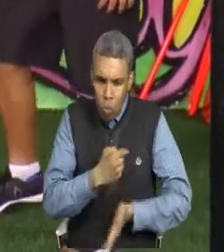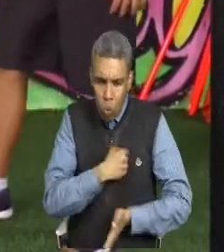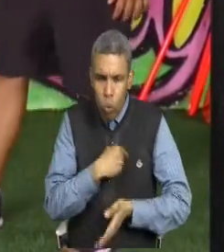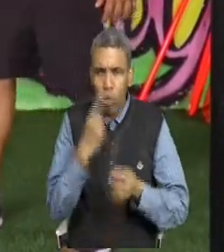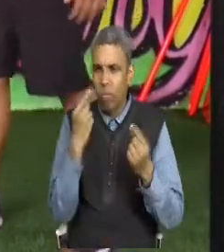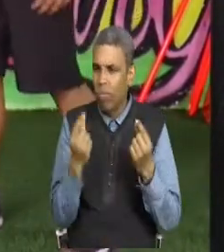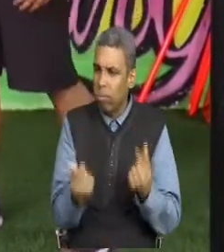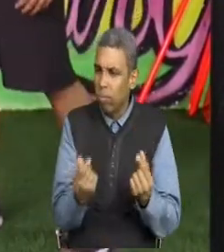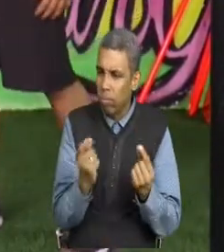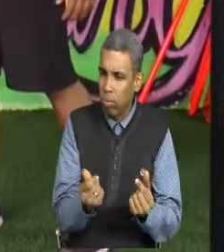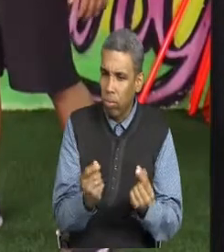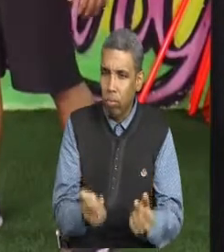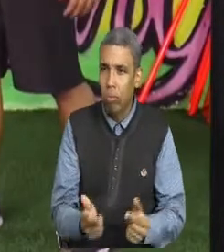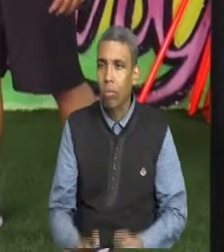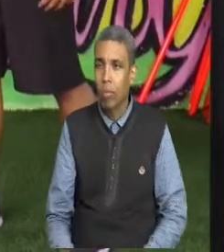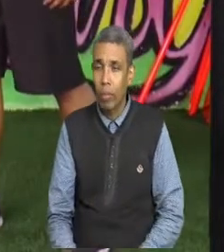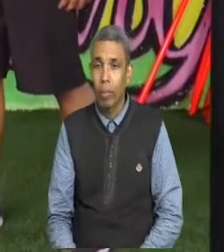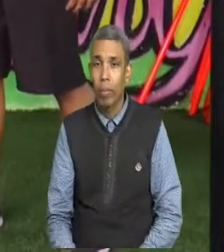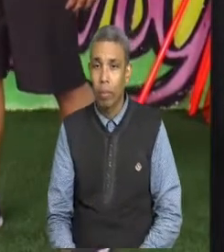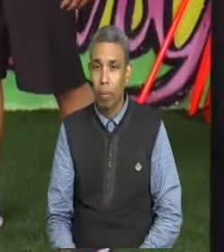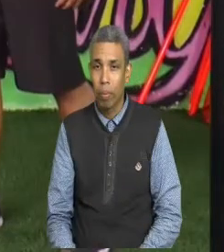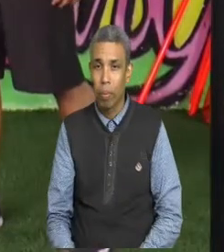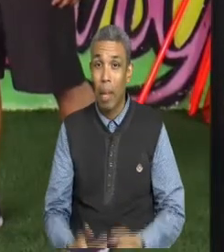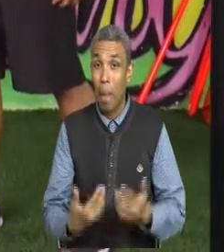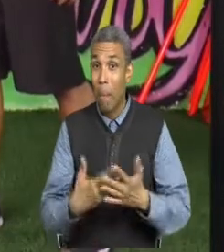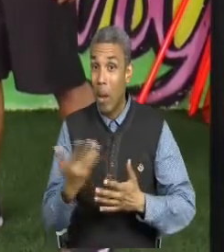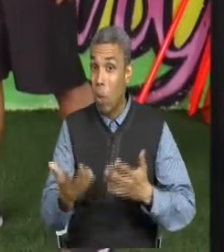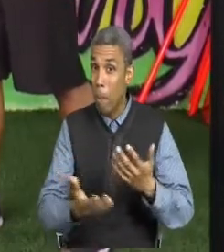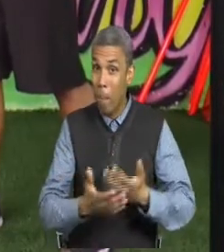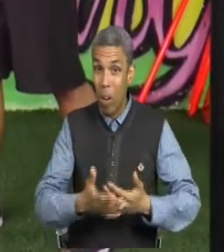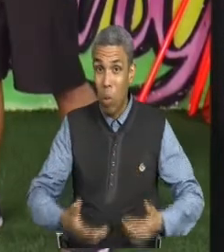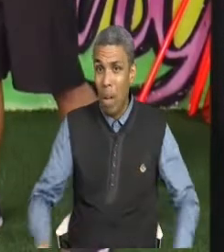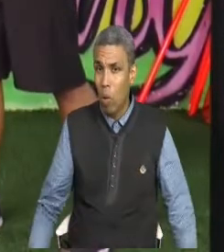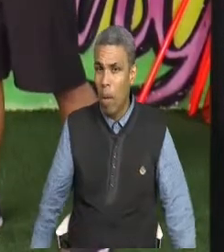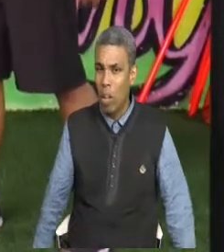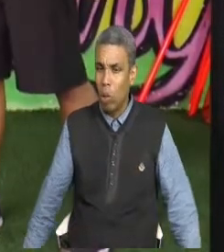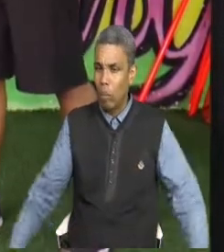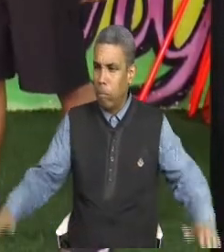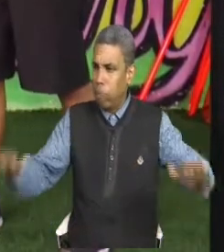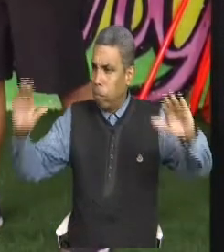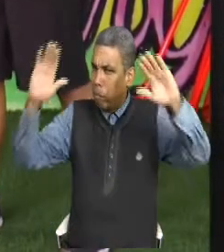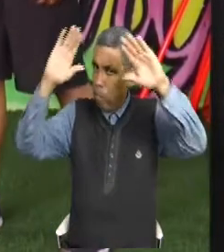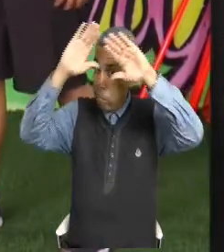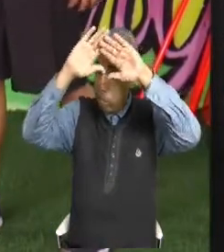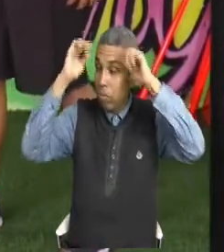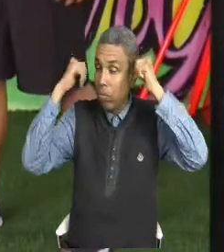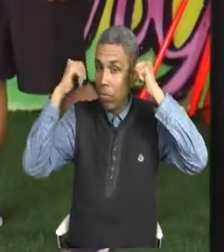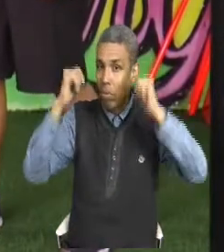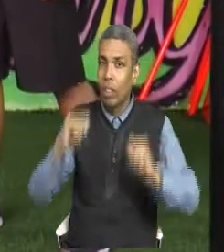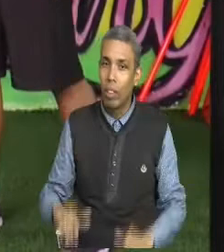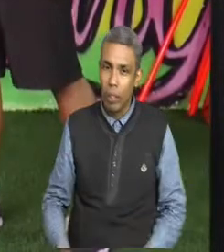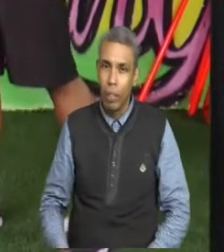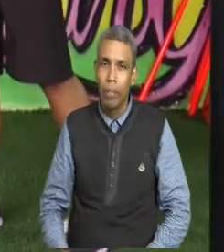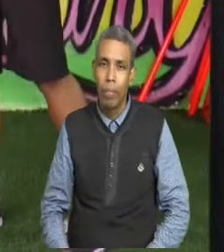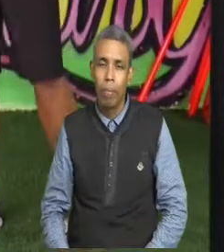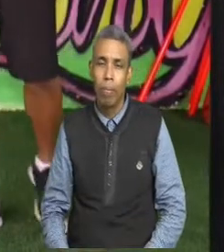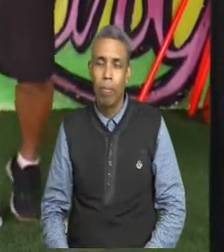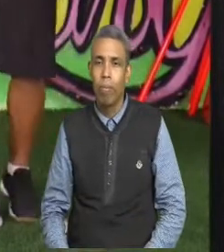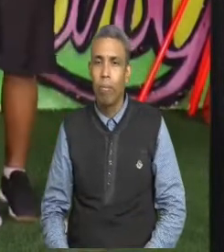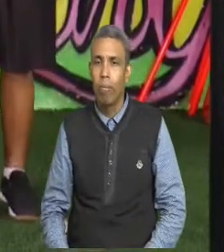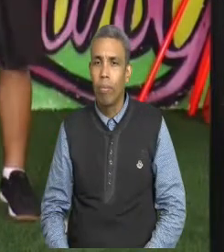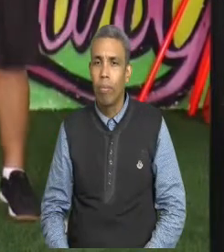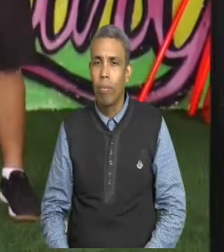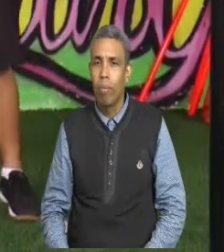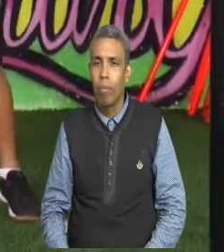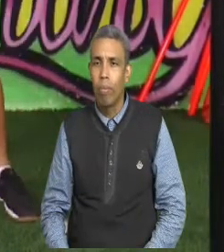¿sí? Las manos tienen que ir bien arriba y cuando la mano vaya bien arriba, hago una abducción de piernas hacia afuera y las bajo. Excelente. Bueno,